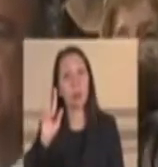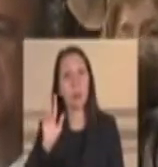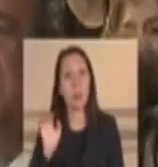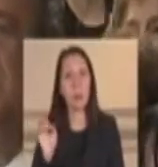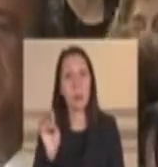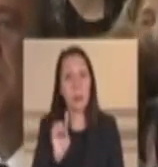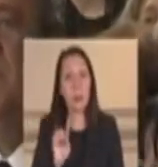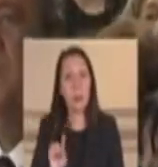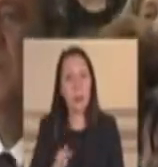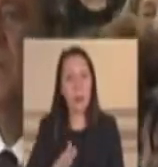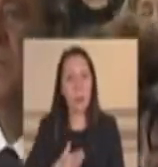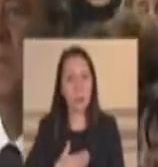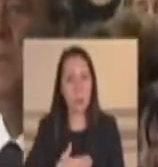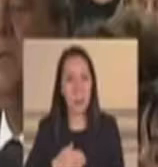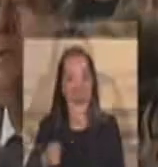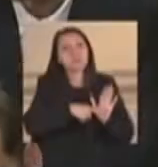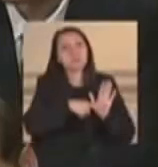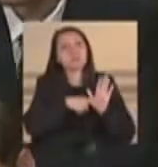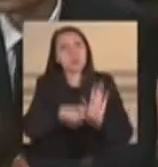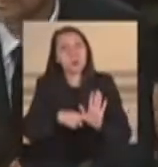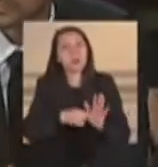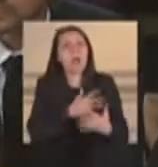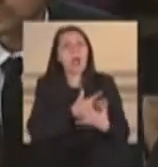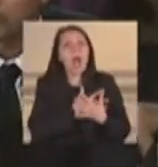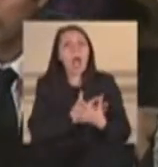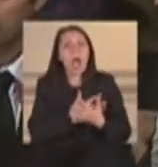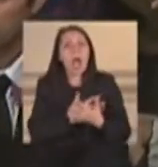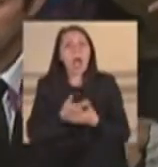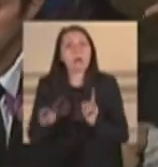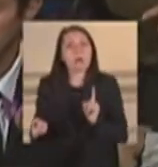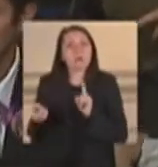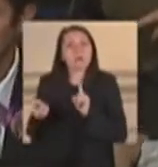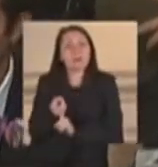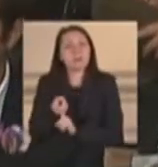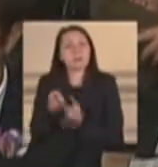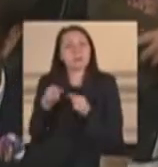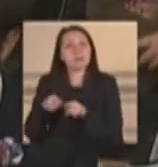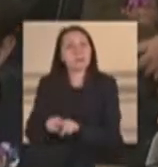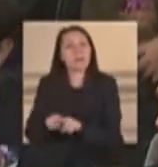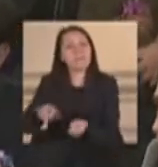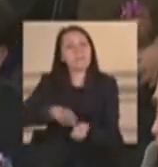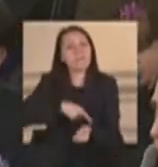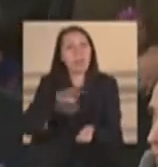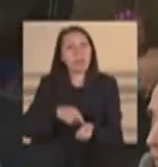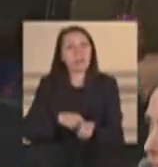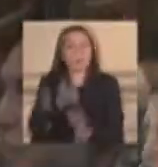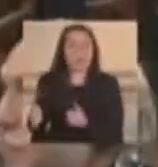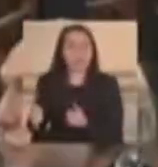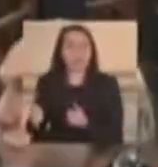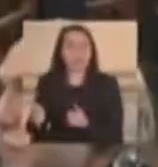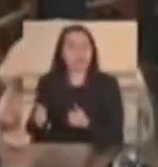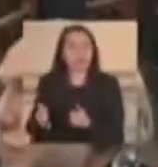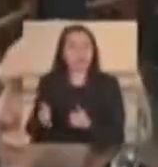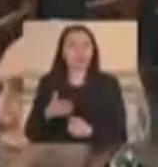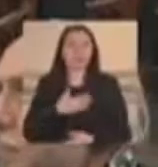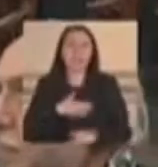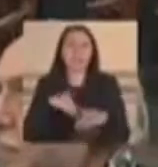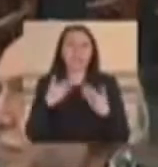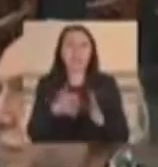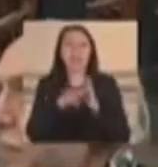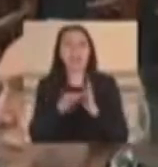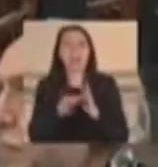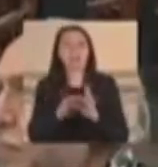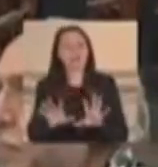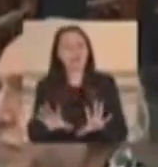Aylwin más lúdico, al que se hacía un tiempo entre sus responsabilidades para compartir con ellos. Quiero dar gracias por